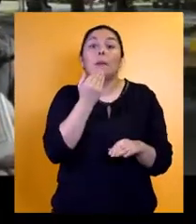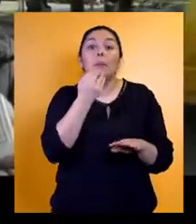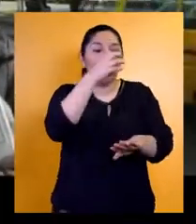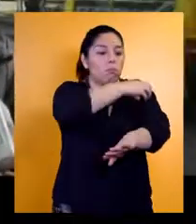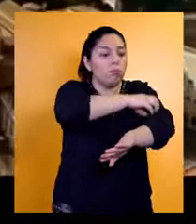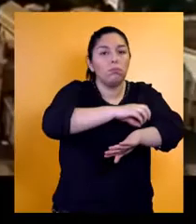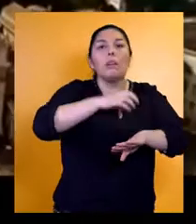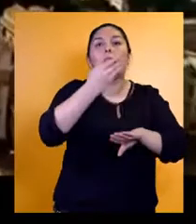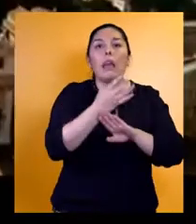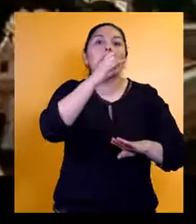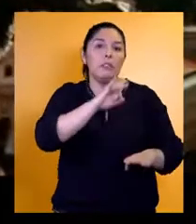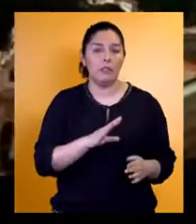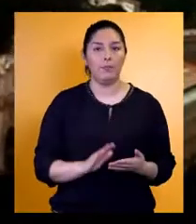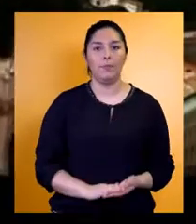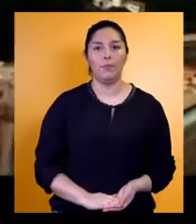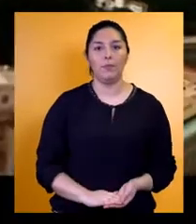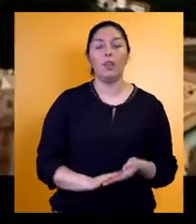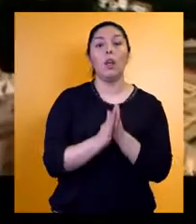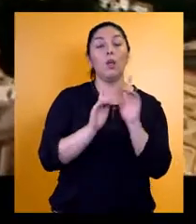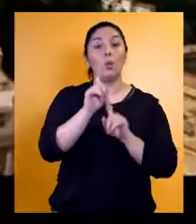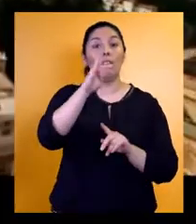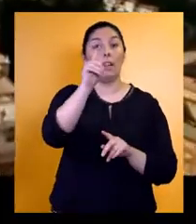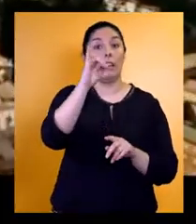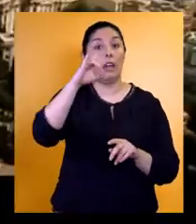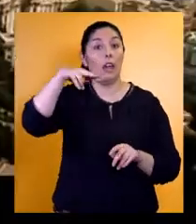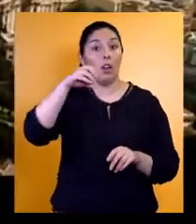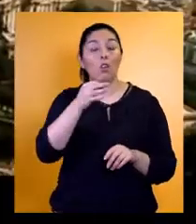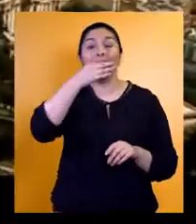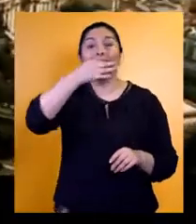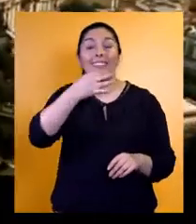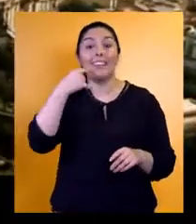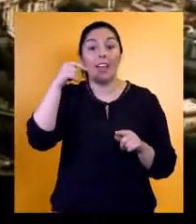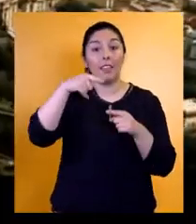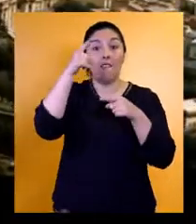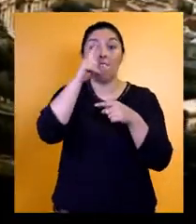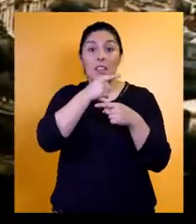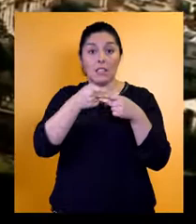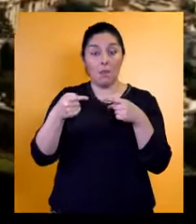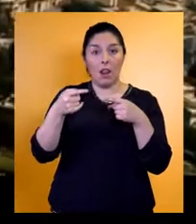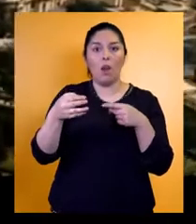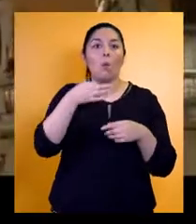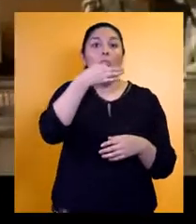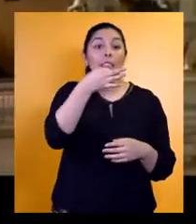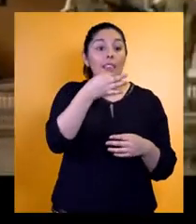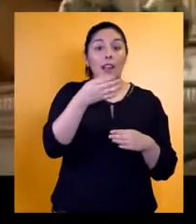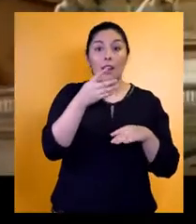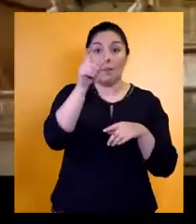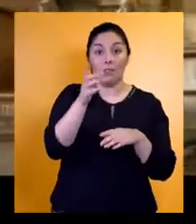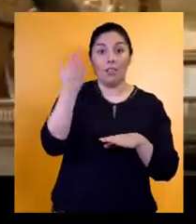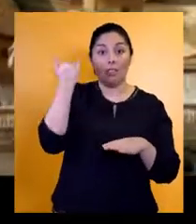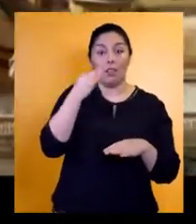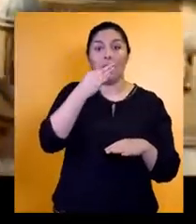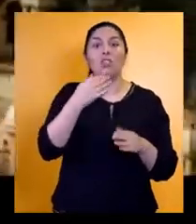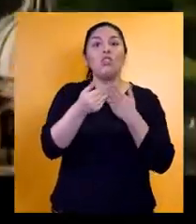existen dentro de un país. En el comunicado dado a conocer por el Vaticano, se indica además que este fin de semana, tal y como estaba previsto, el Santo